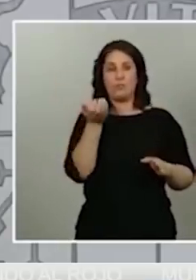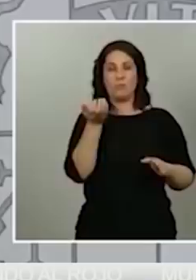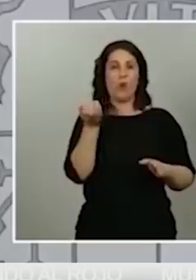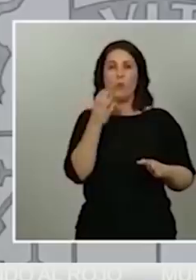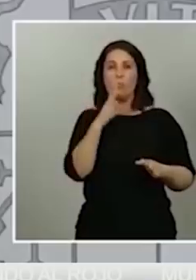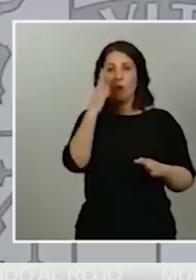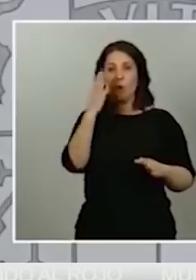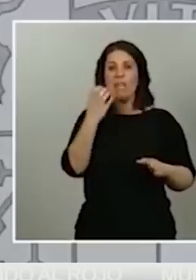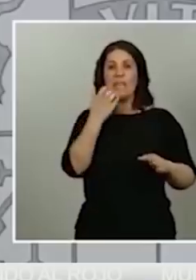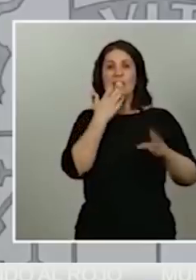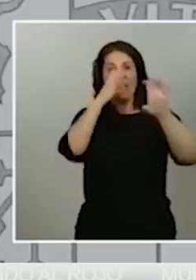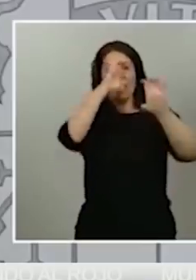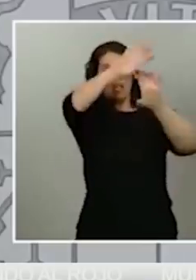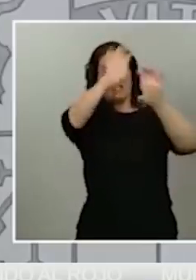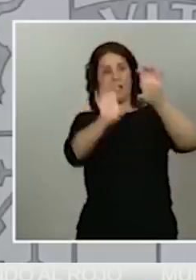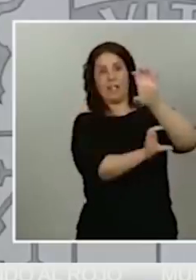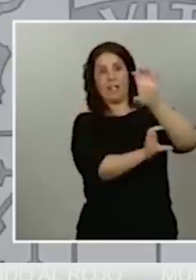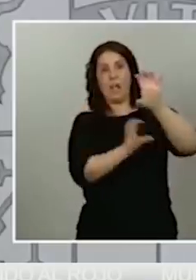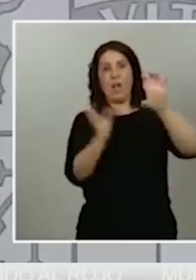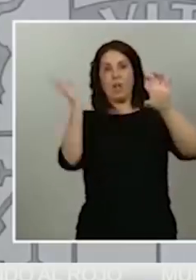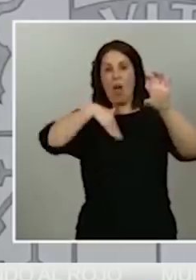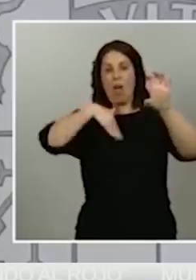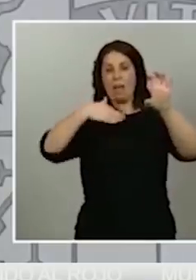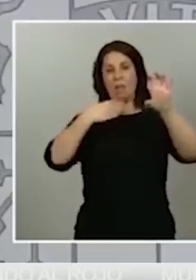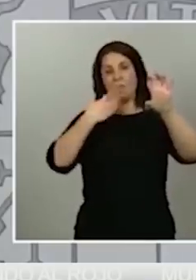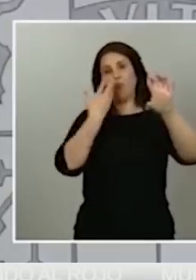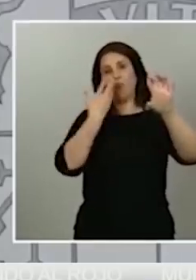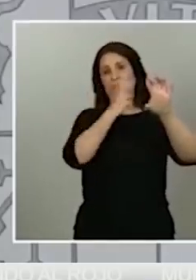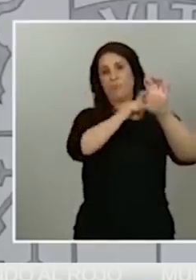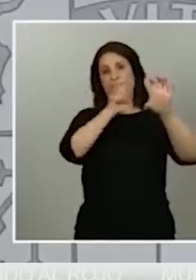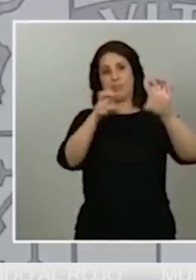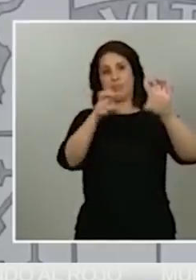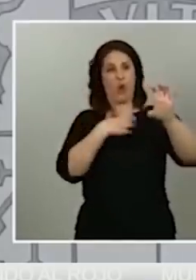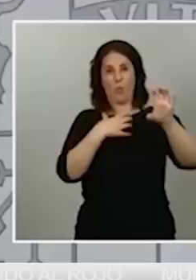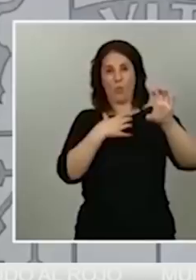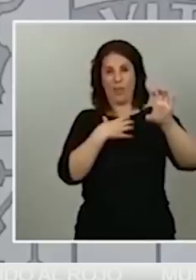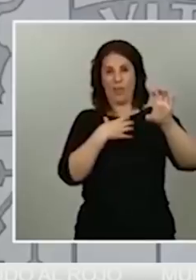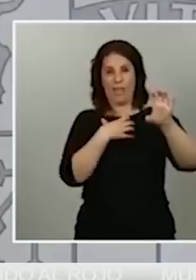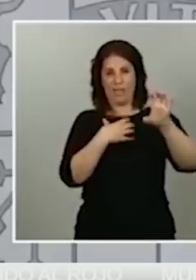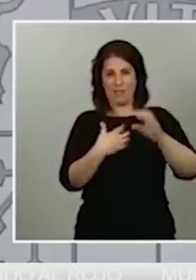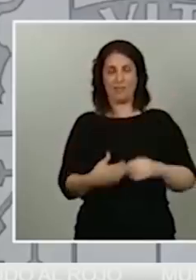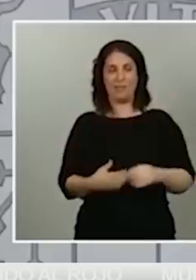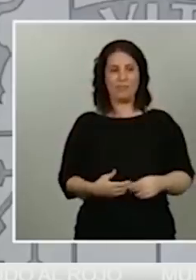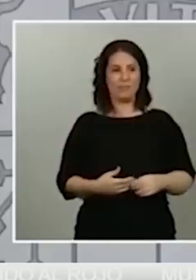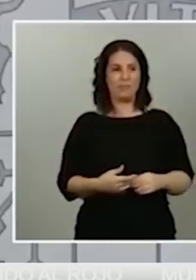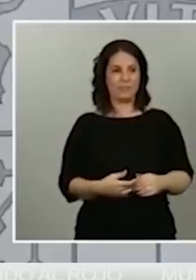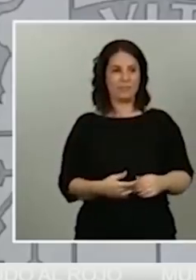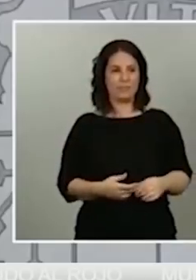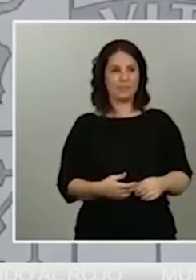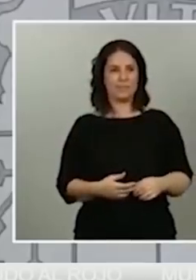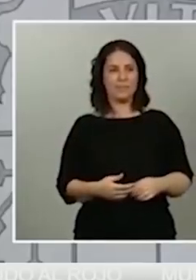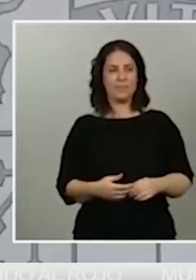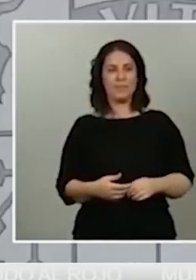ligados al poder que tratan de no o de sustraer la verdad a los ciudadanos. Eso es lo que